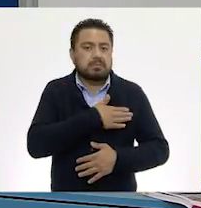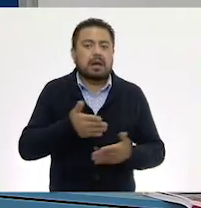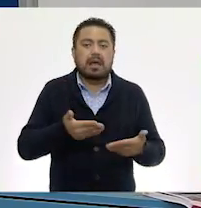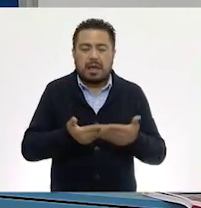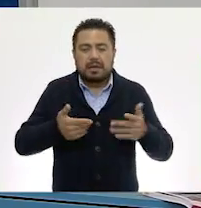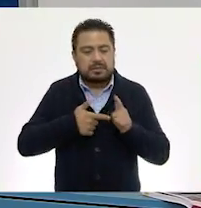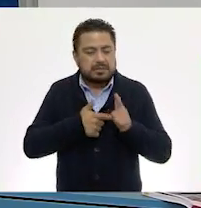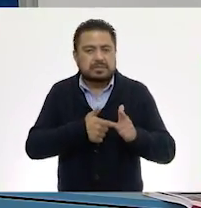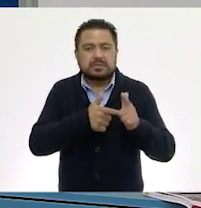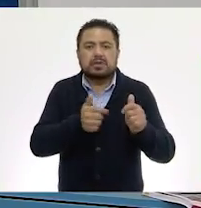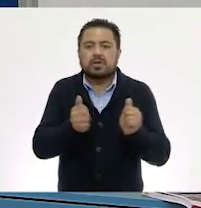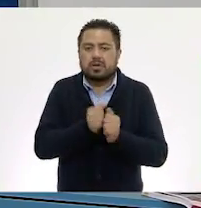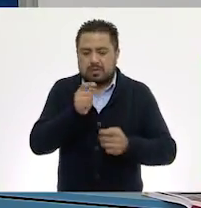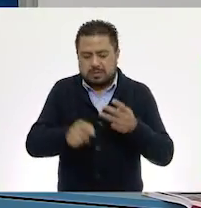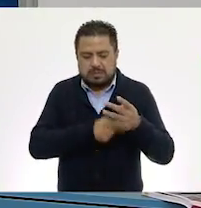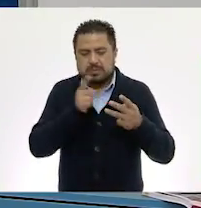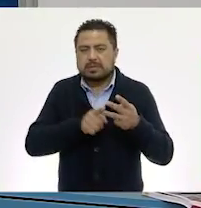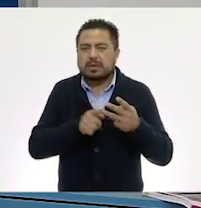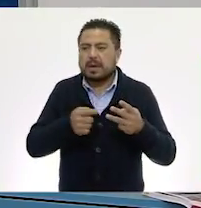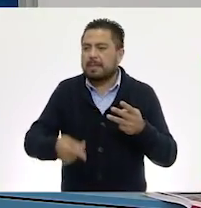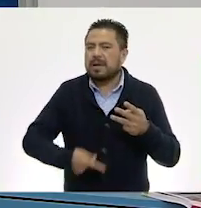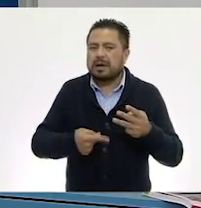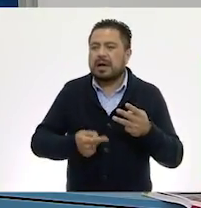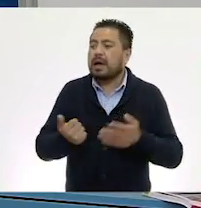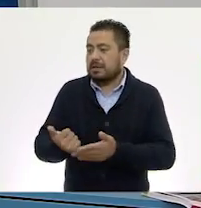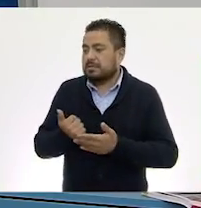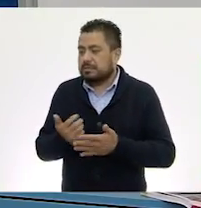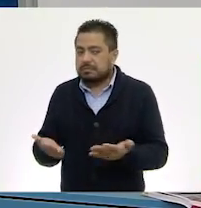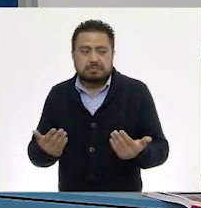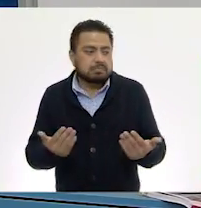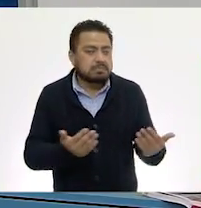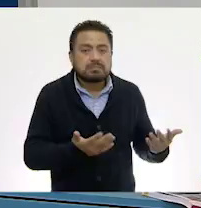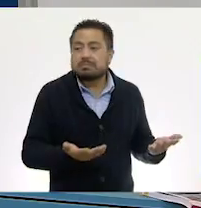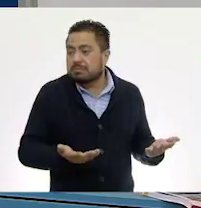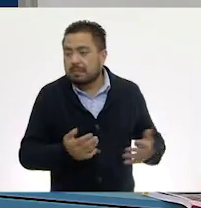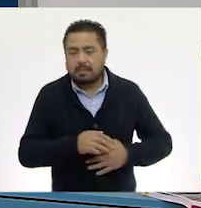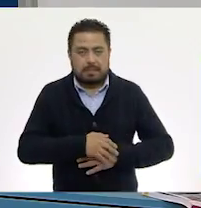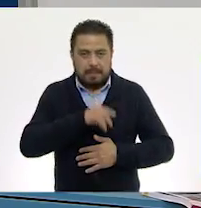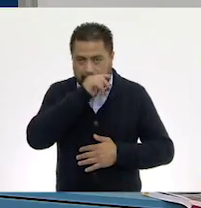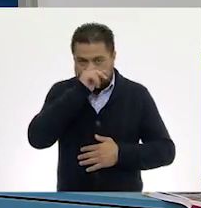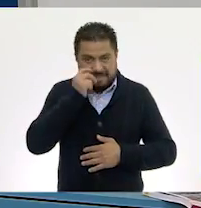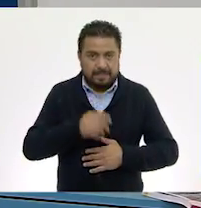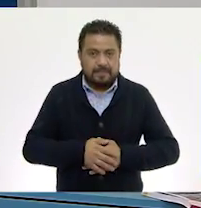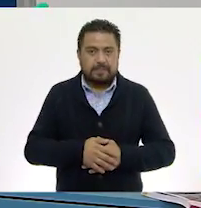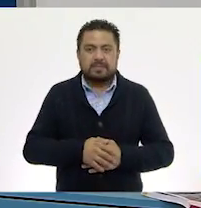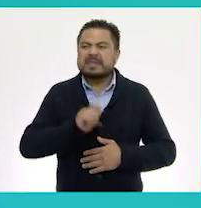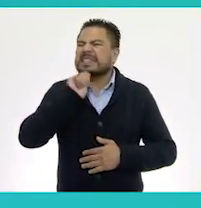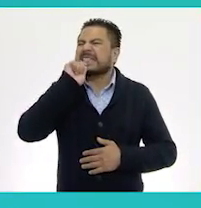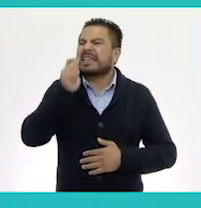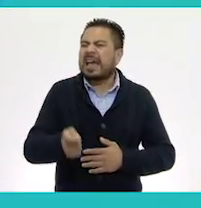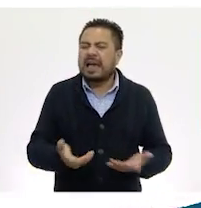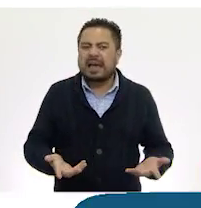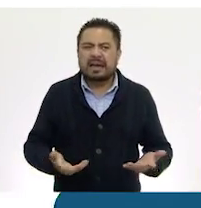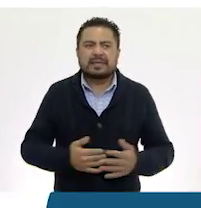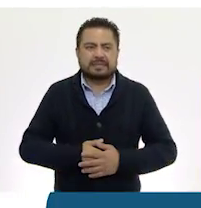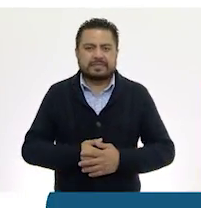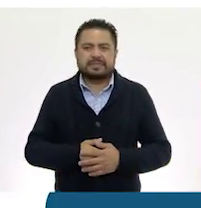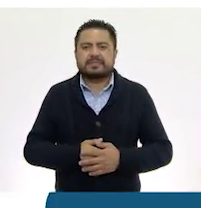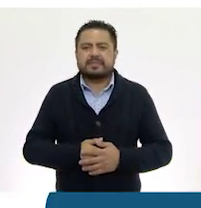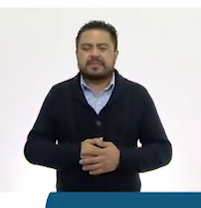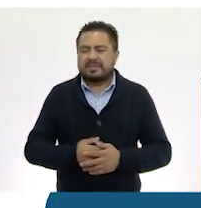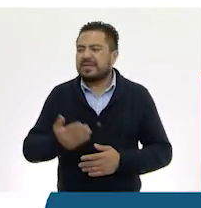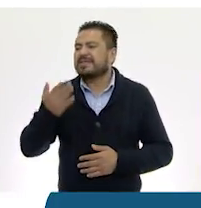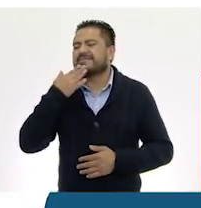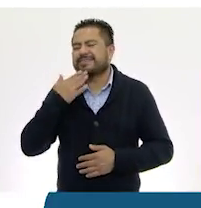a seguir con la tercera pregunta. ¿Alguien me ayuda? Era... ¿Qué?